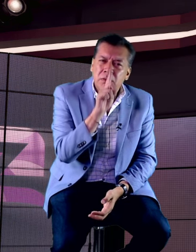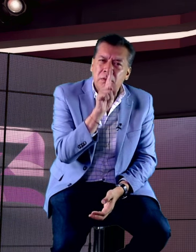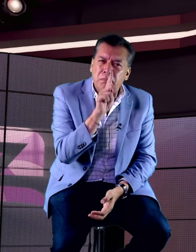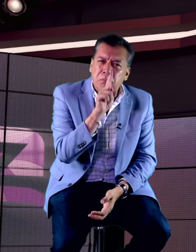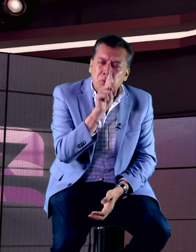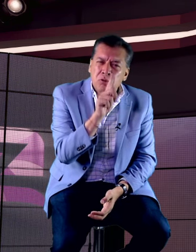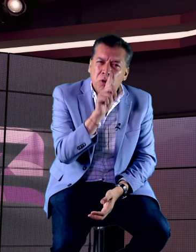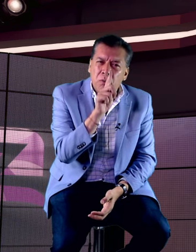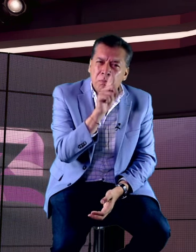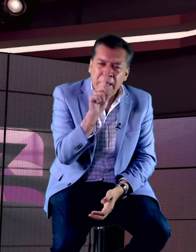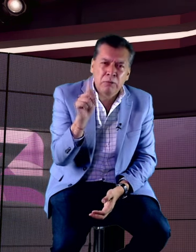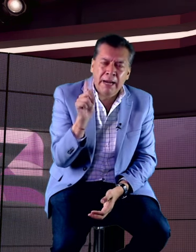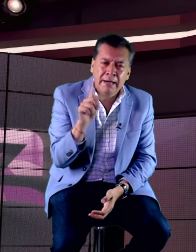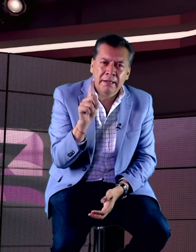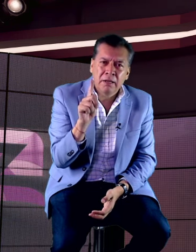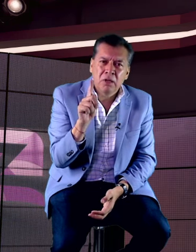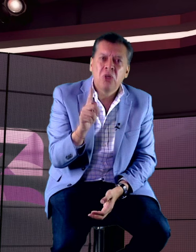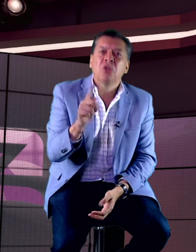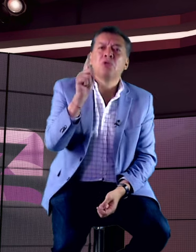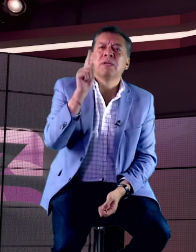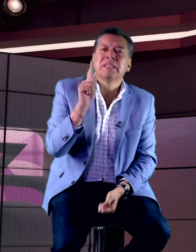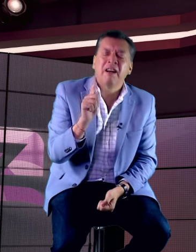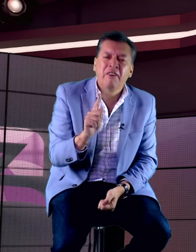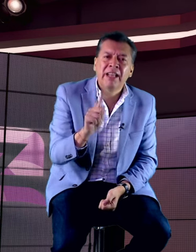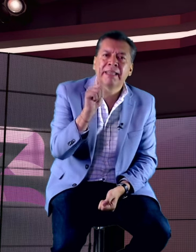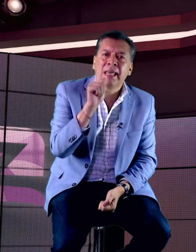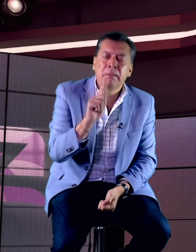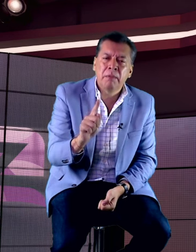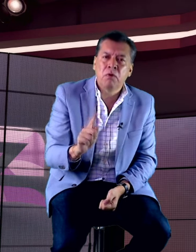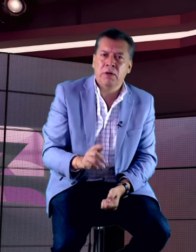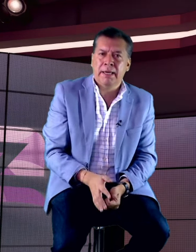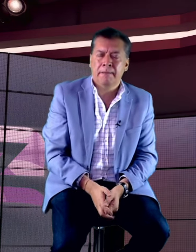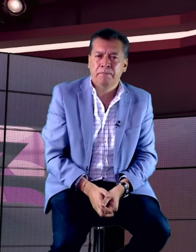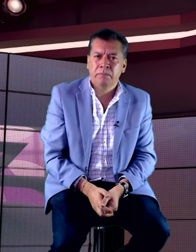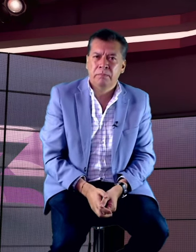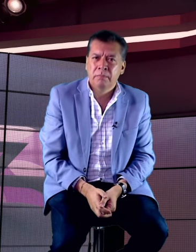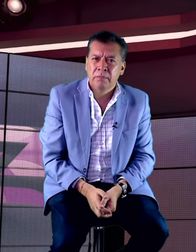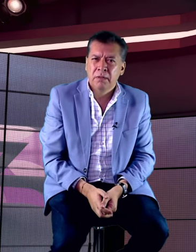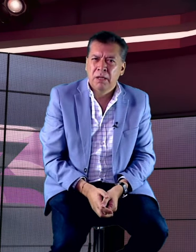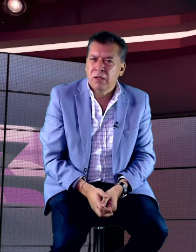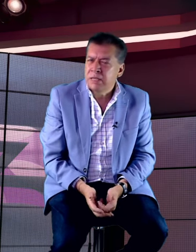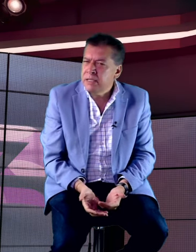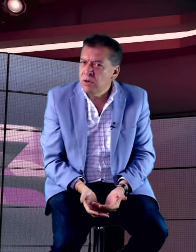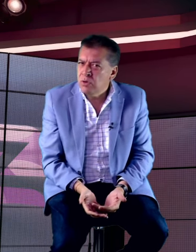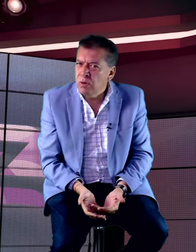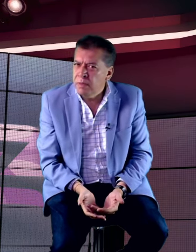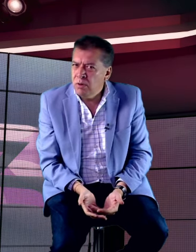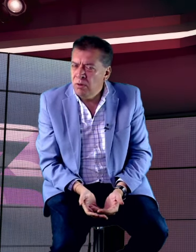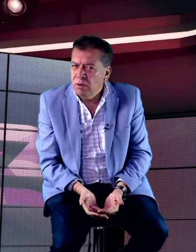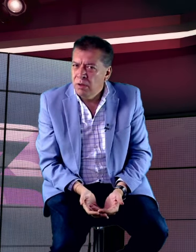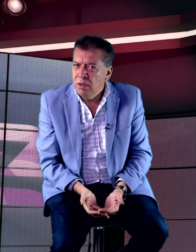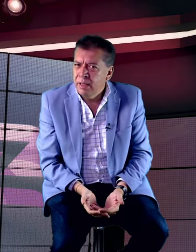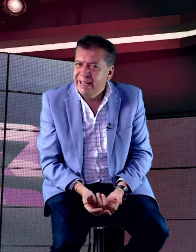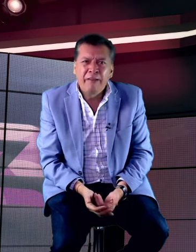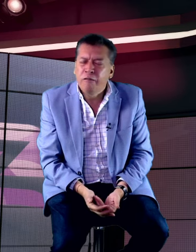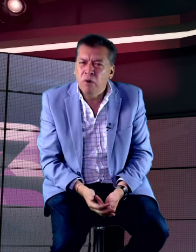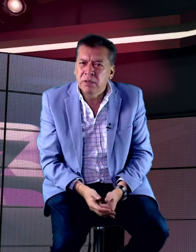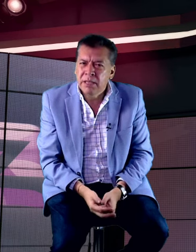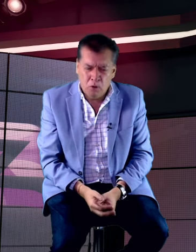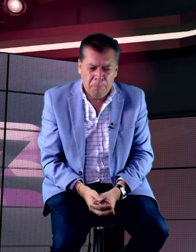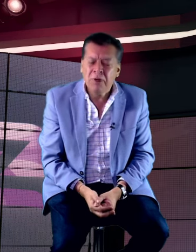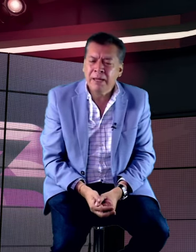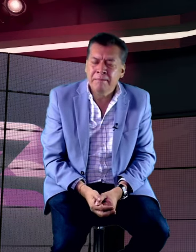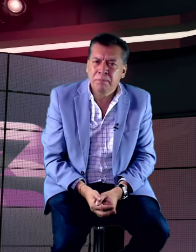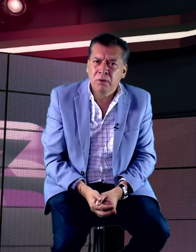en un punto medular nuestra falta de memoria ya Se nos olvidó que